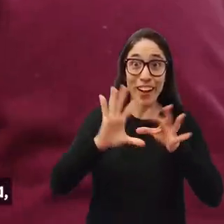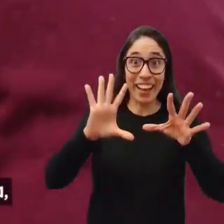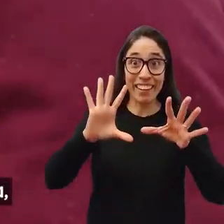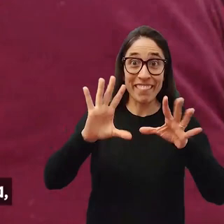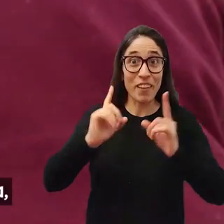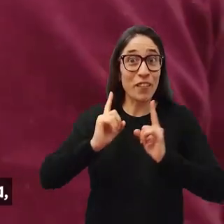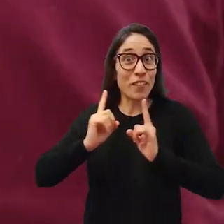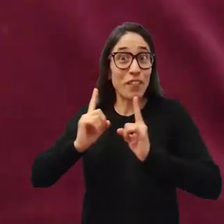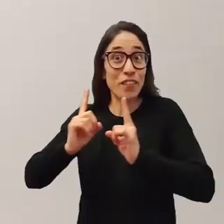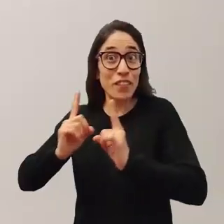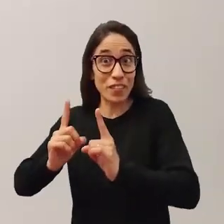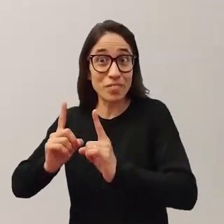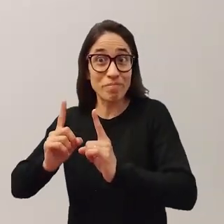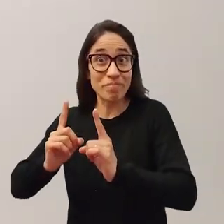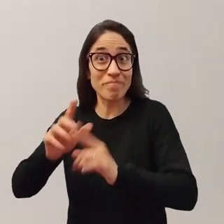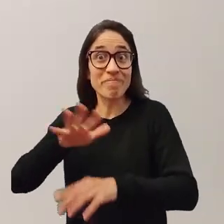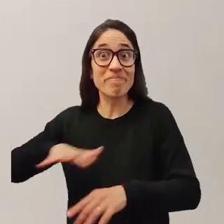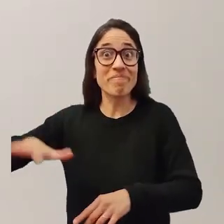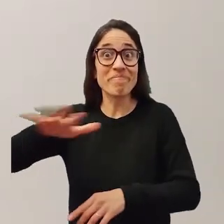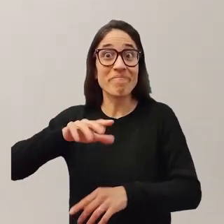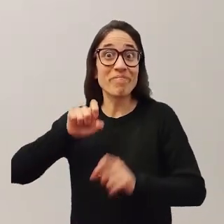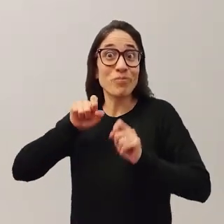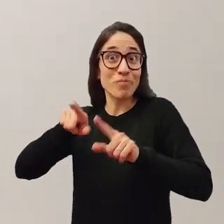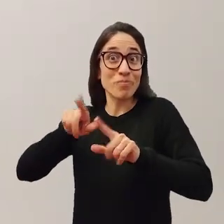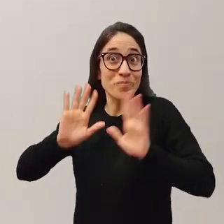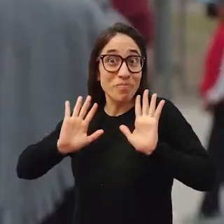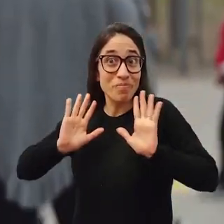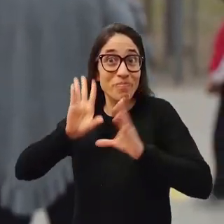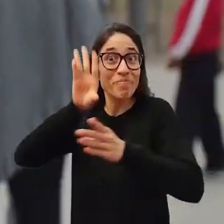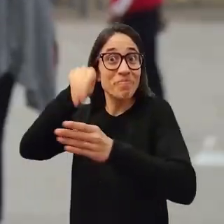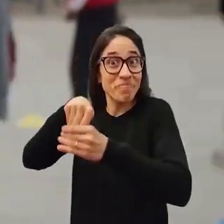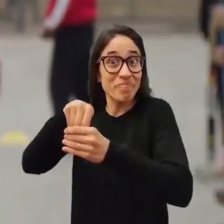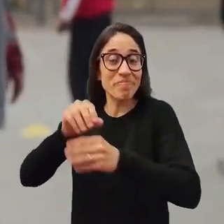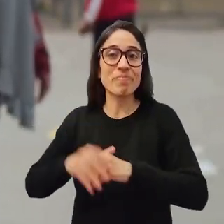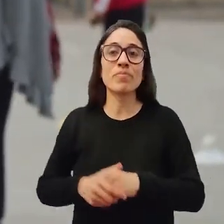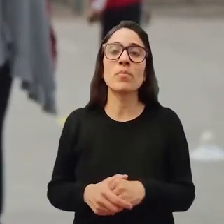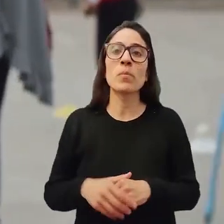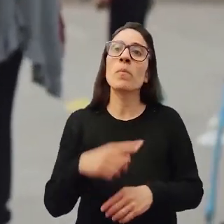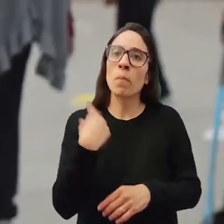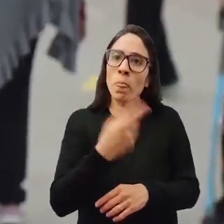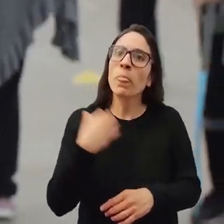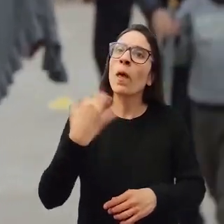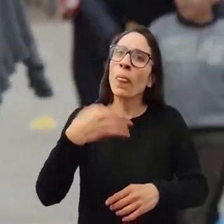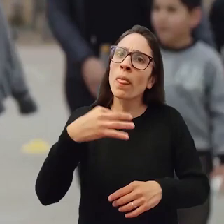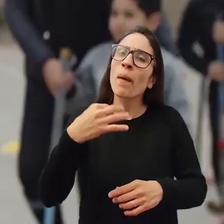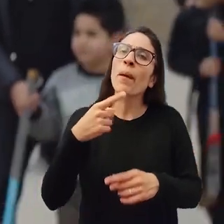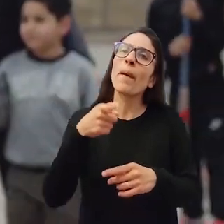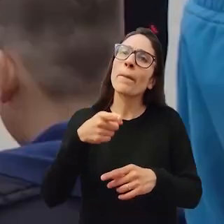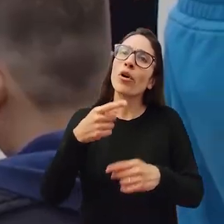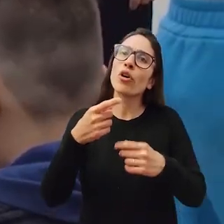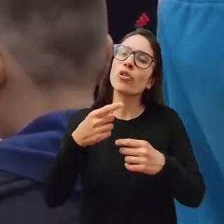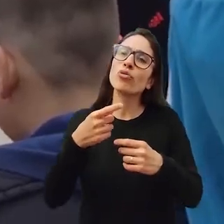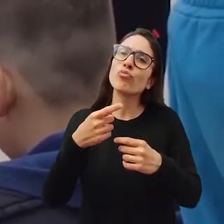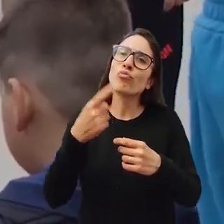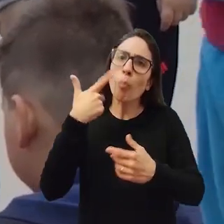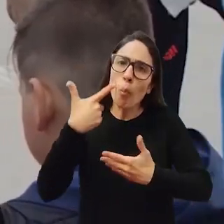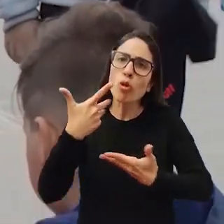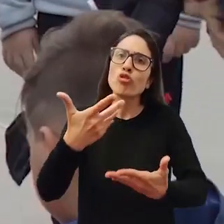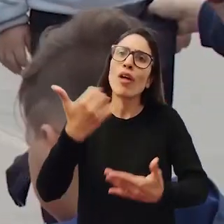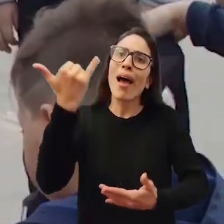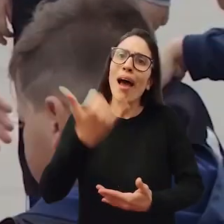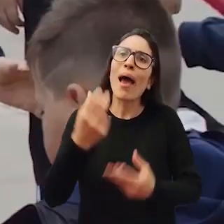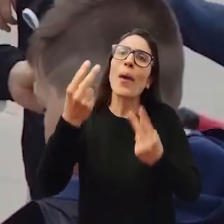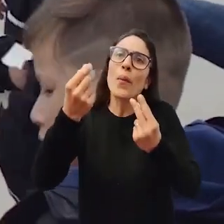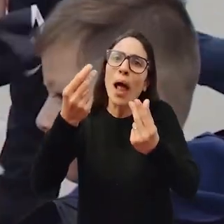con la canillera, si no empezamos con estos valores y que en vez de estar en la calle esté jugando al hockey y empiece a